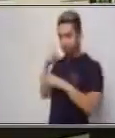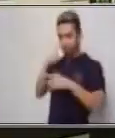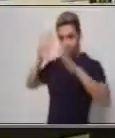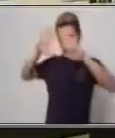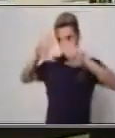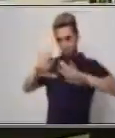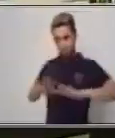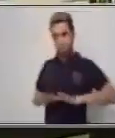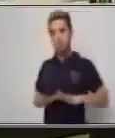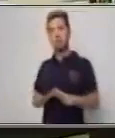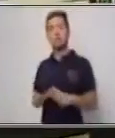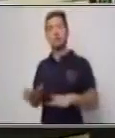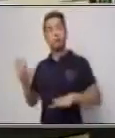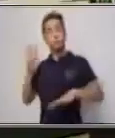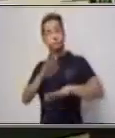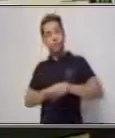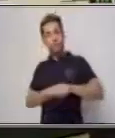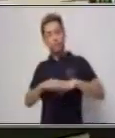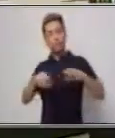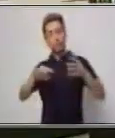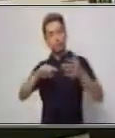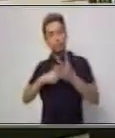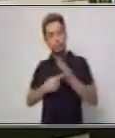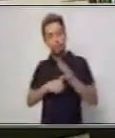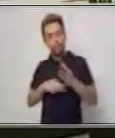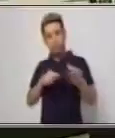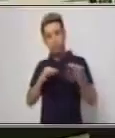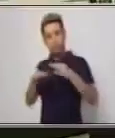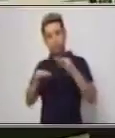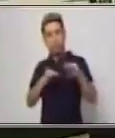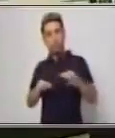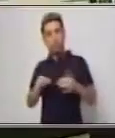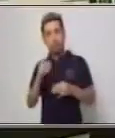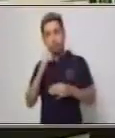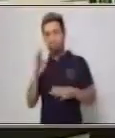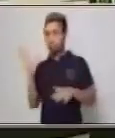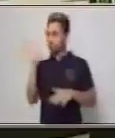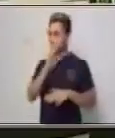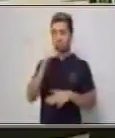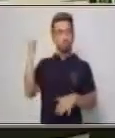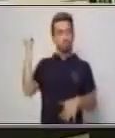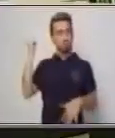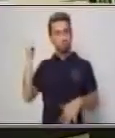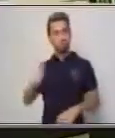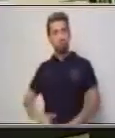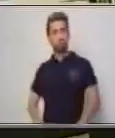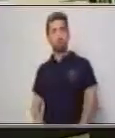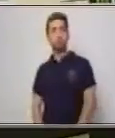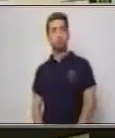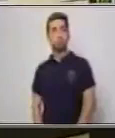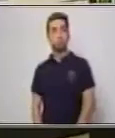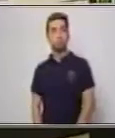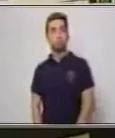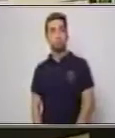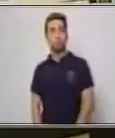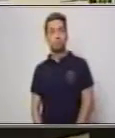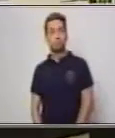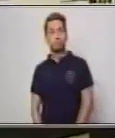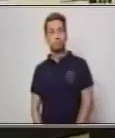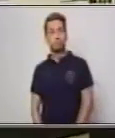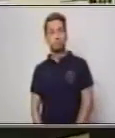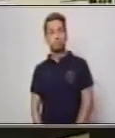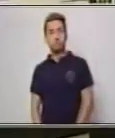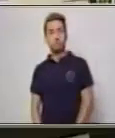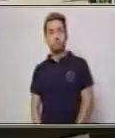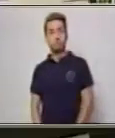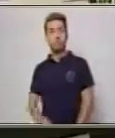daré un poco más a profundidad la descripción de este tema. Y lo voy a colocar en la parte de acá. Espero que se logre ver, que tú en